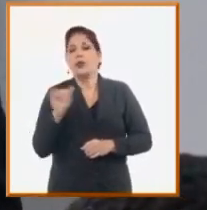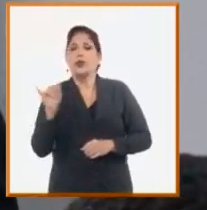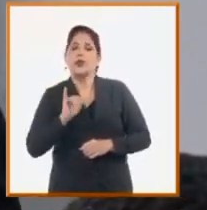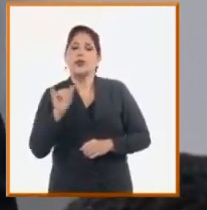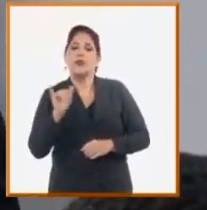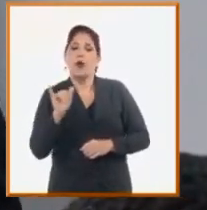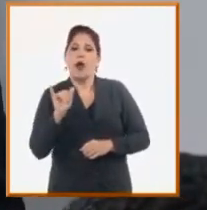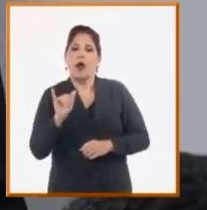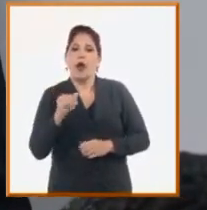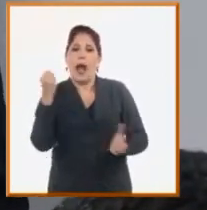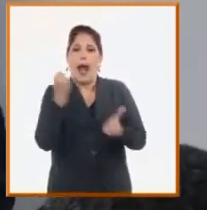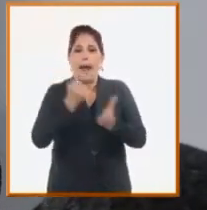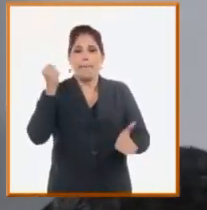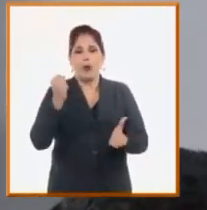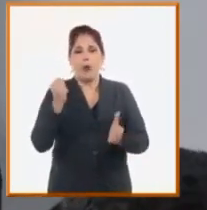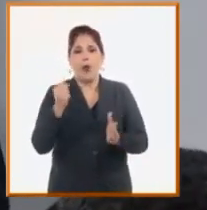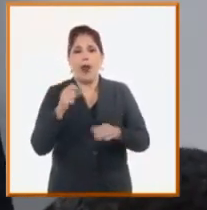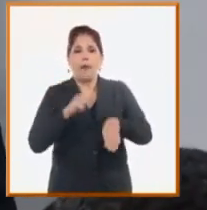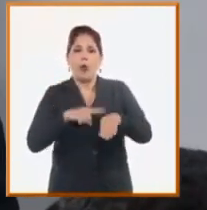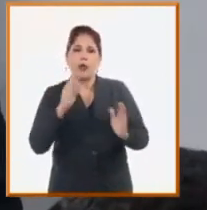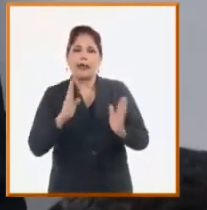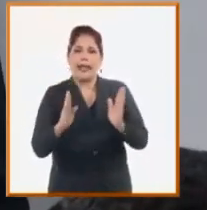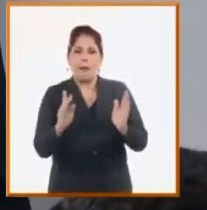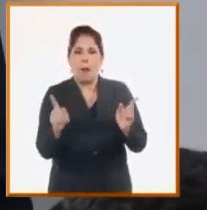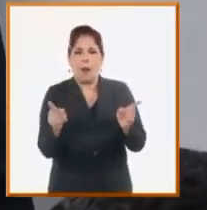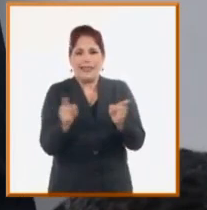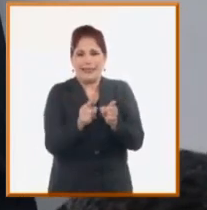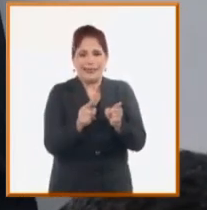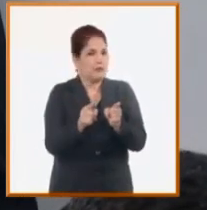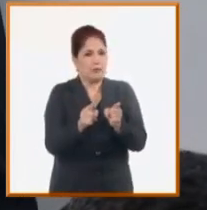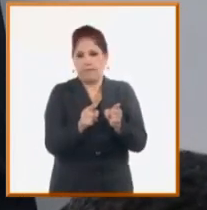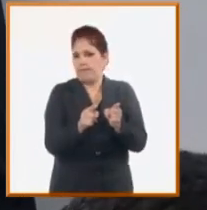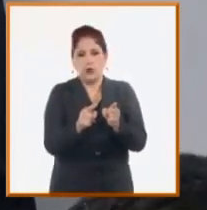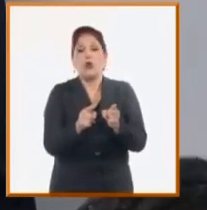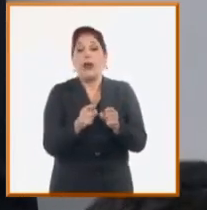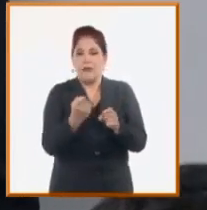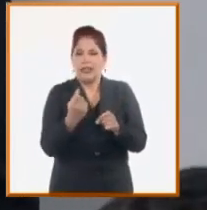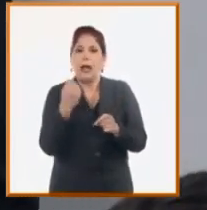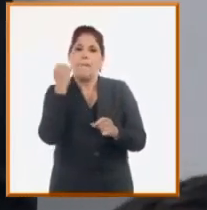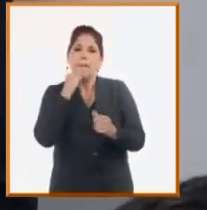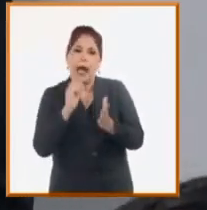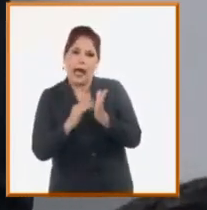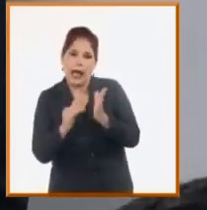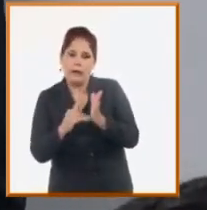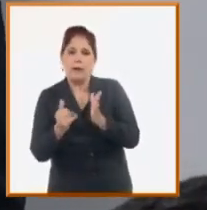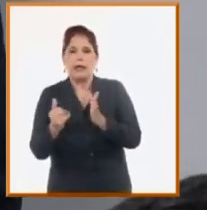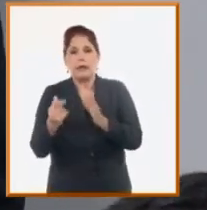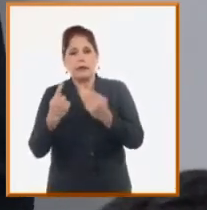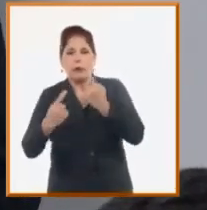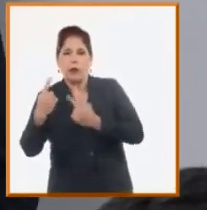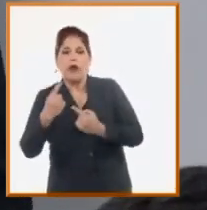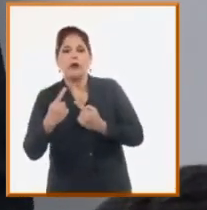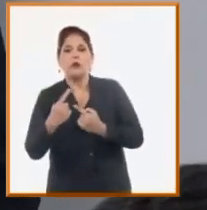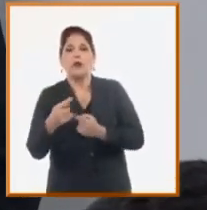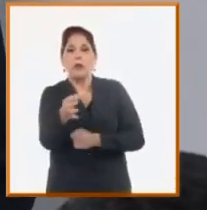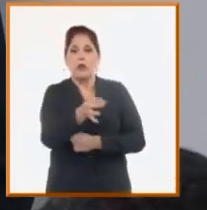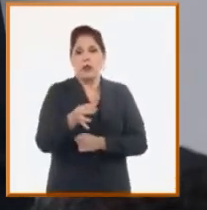perentorios, muy corticos, y aunque eso se va ahora a descentralizar en los municipios, ciertamente le fuimos dando más tiempo no solo a los municipios,